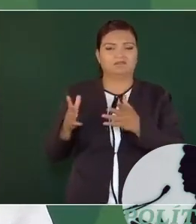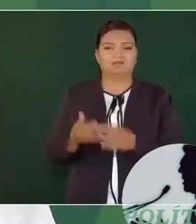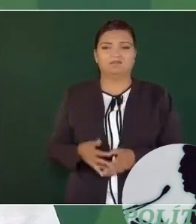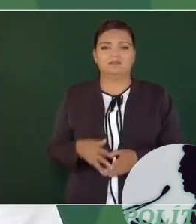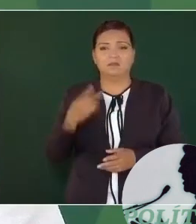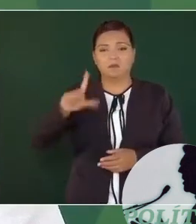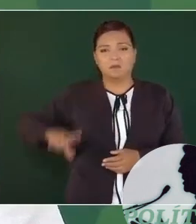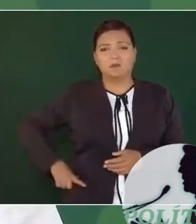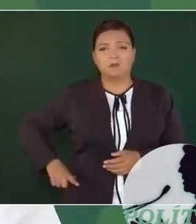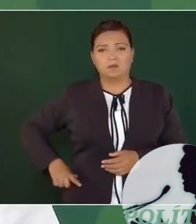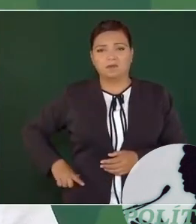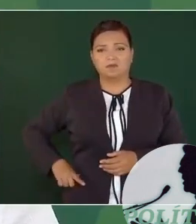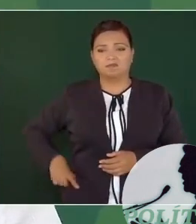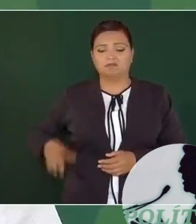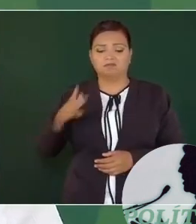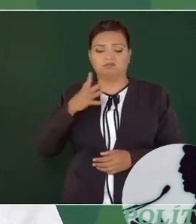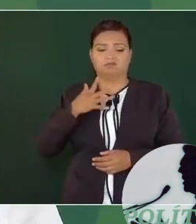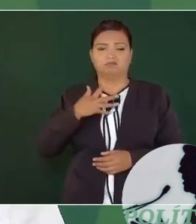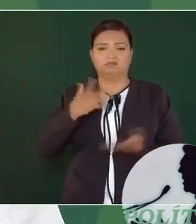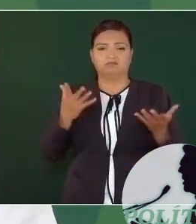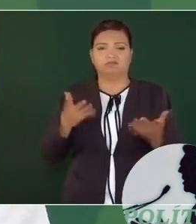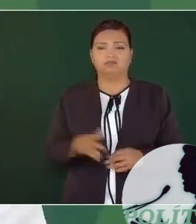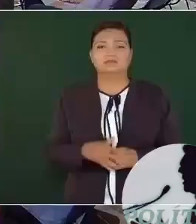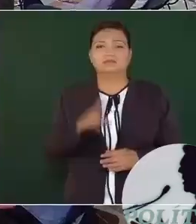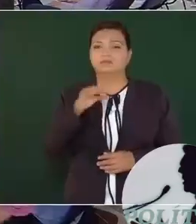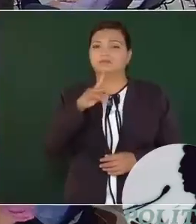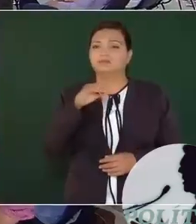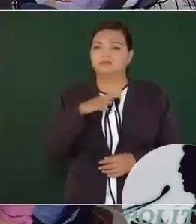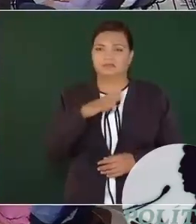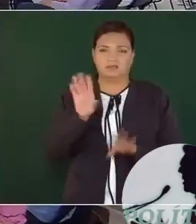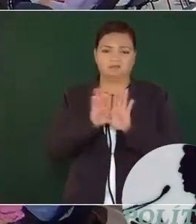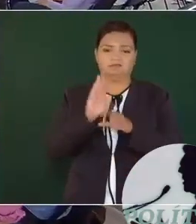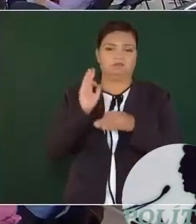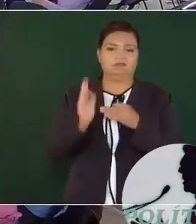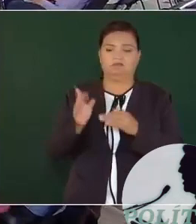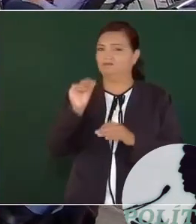en su gobierno, que no tolere